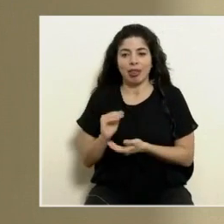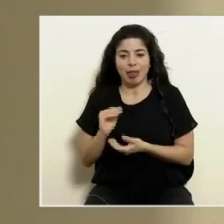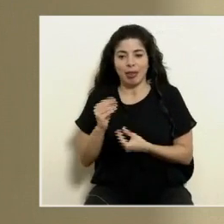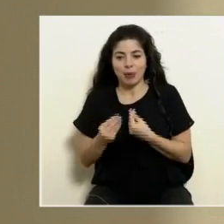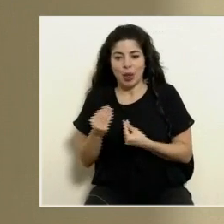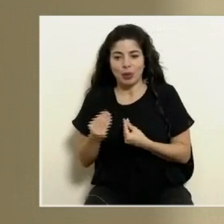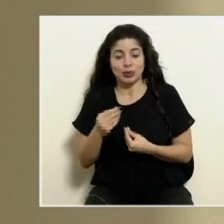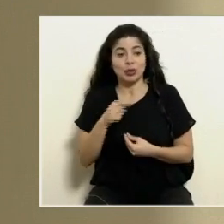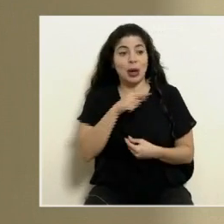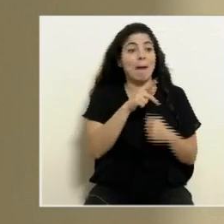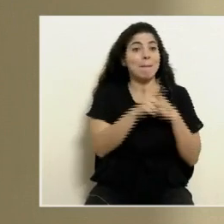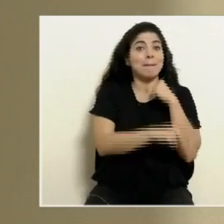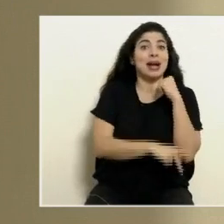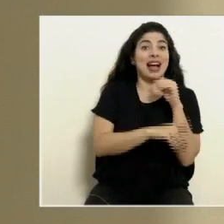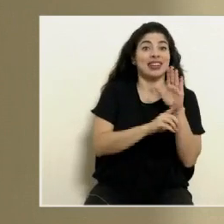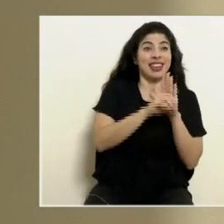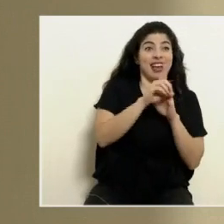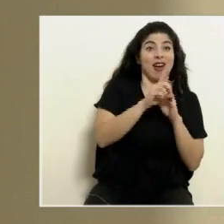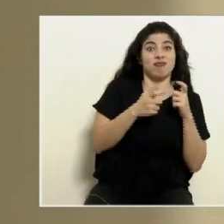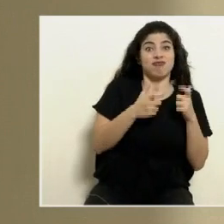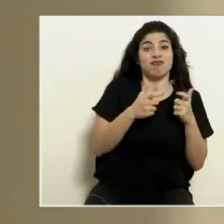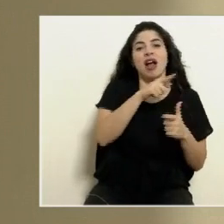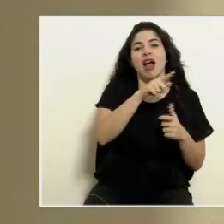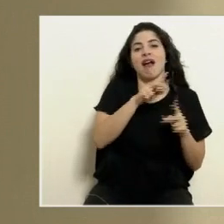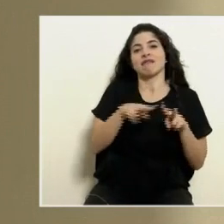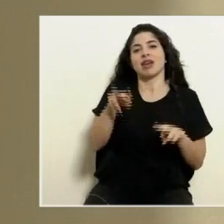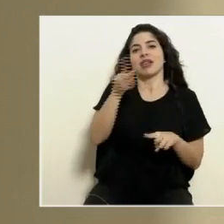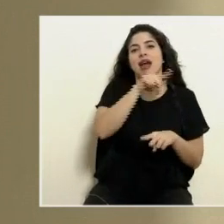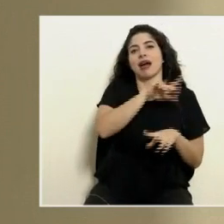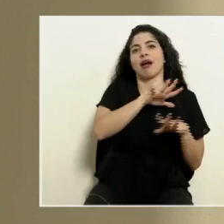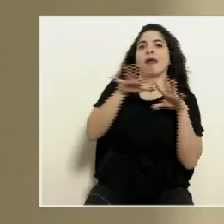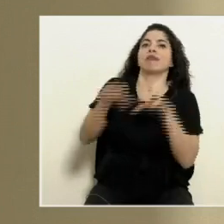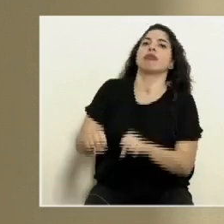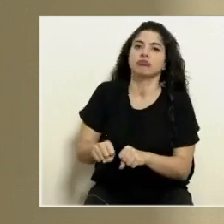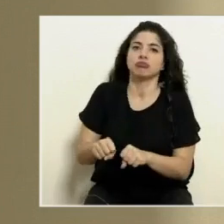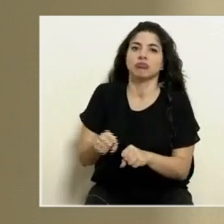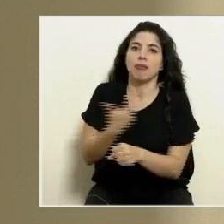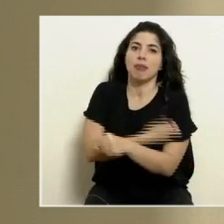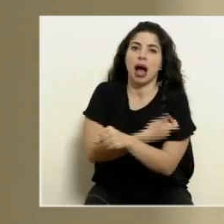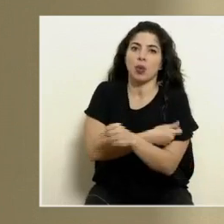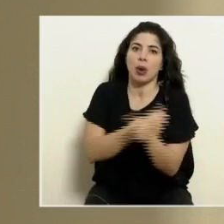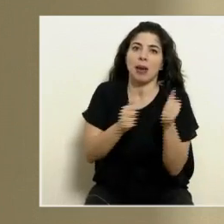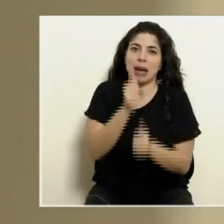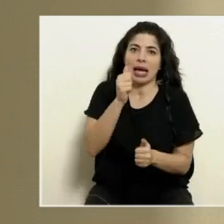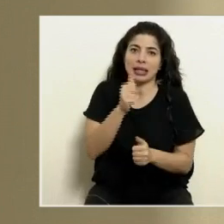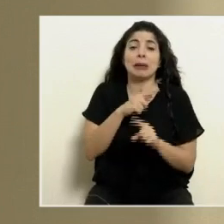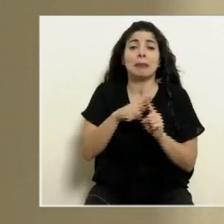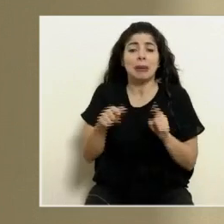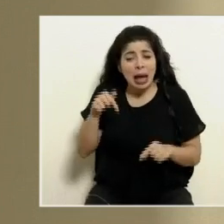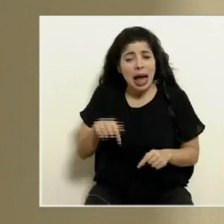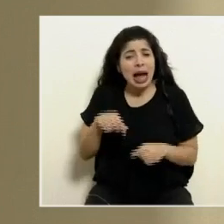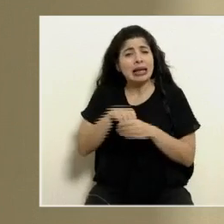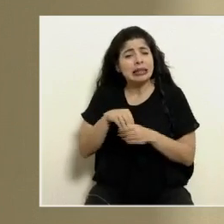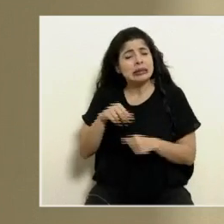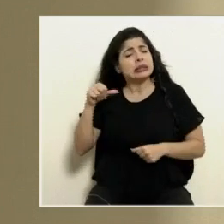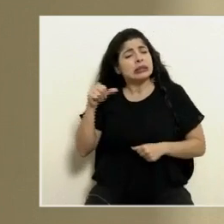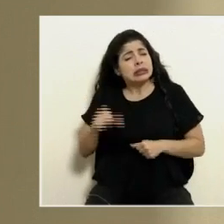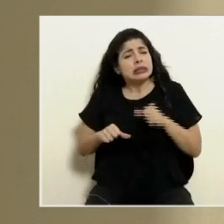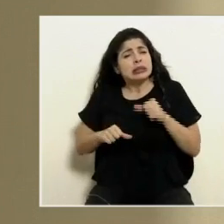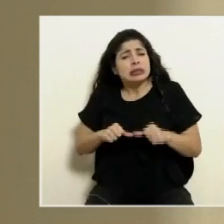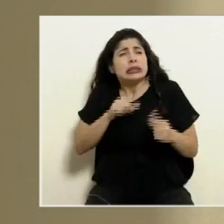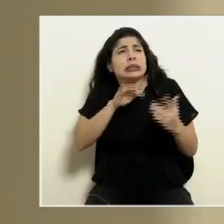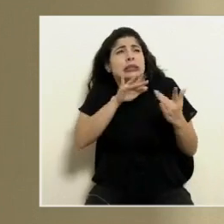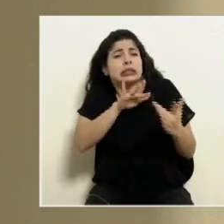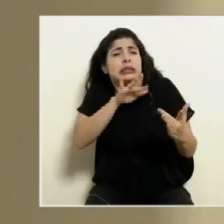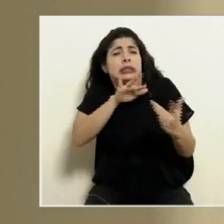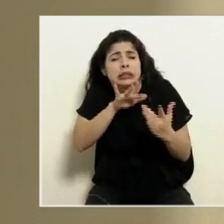desarrollados, los países productores en esto nos llevan muchísima ventaja de poder ellos acaparar mucho más cantidad de dosis, pero los esfuerzos han sido constantes, las comunicaciones, incluso